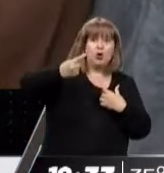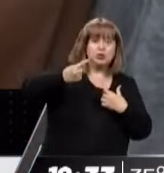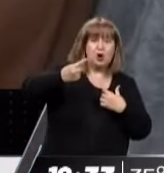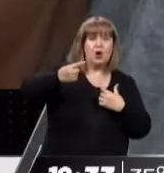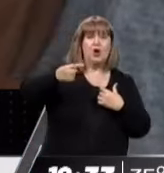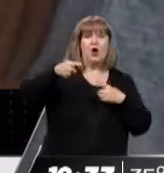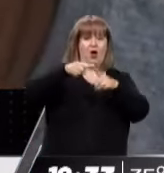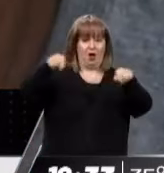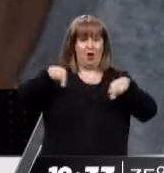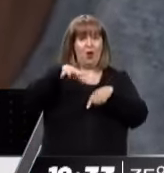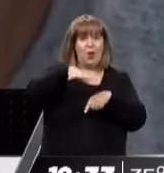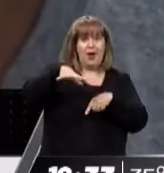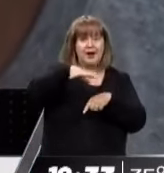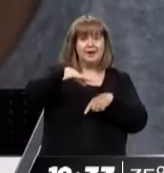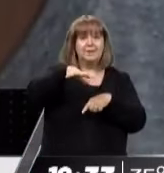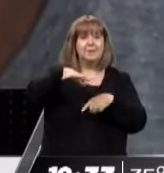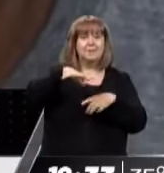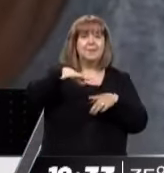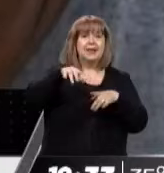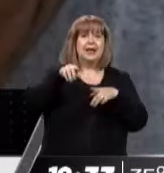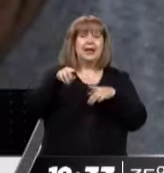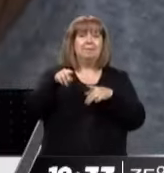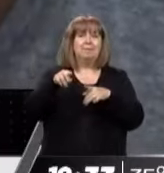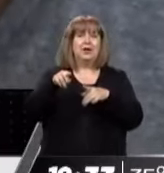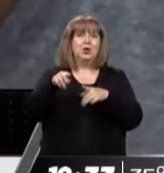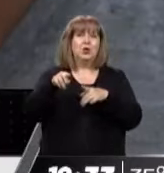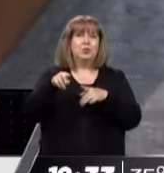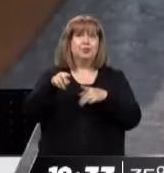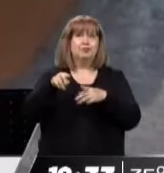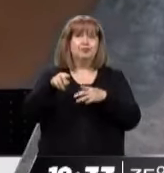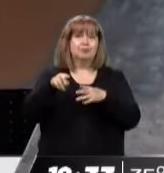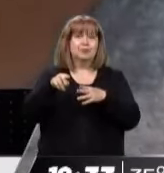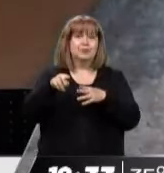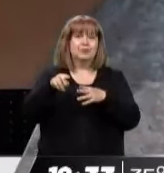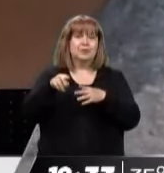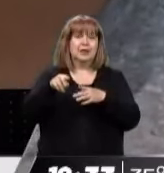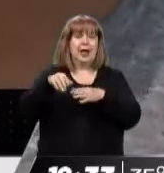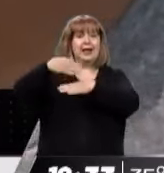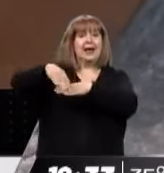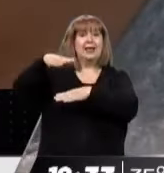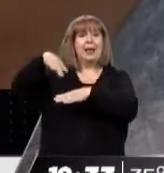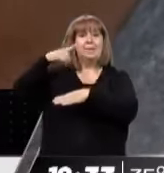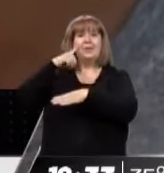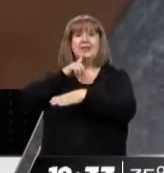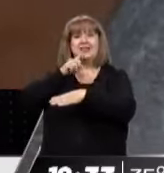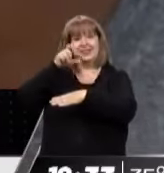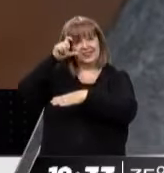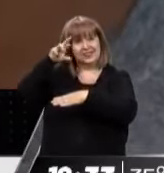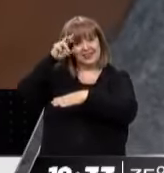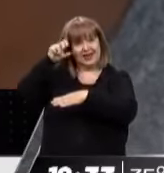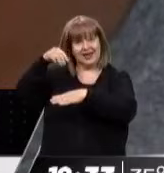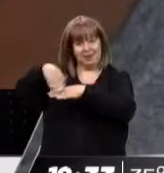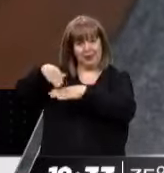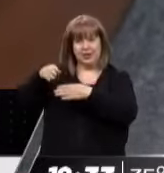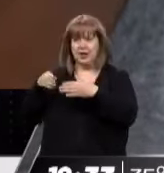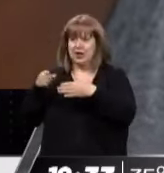pero que en principio tampoco sería de tan interés porque que es el que existió una vez en Calle Mitre, donde funcionaba un metro, que es